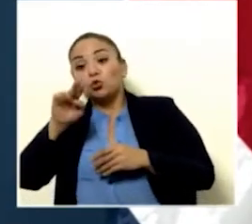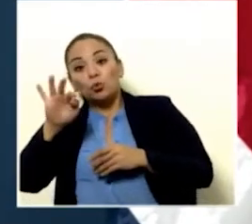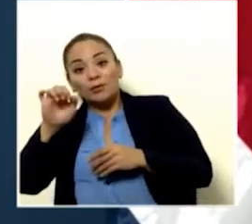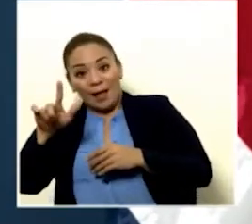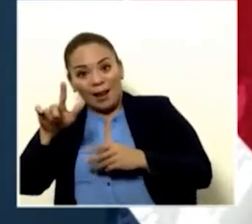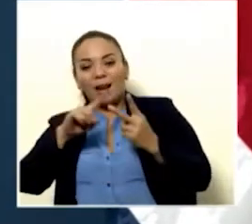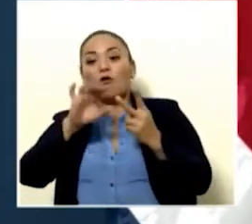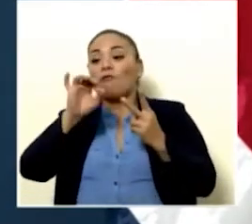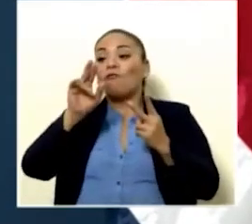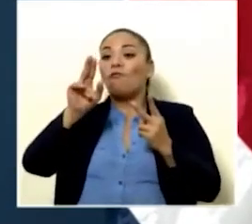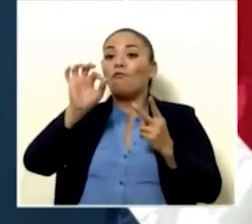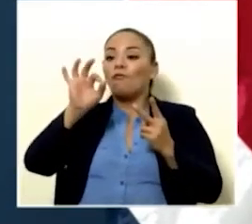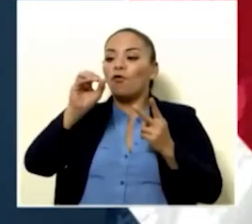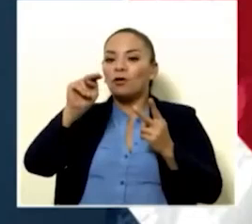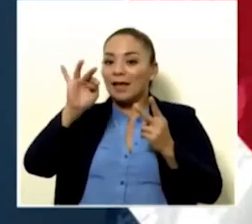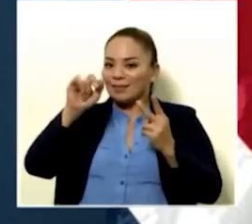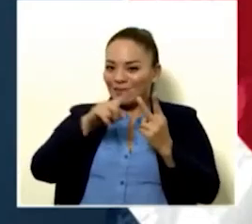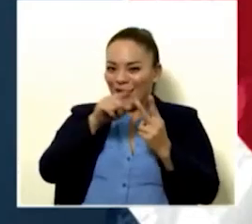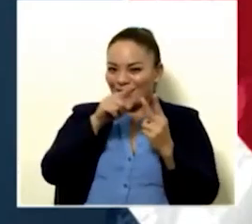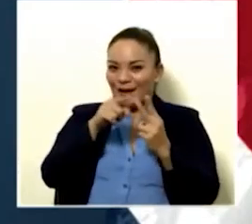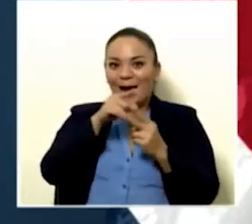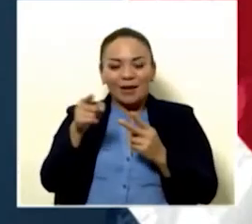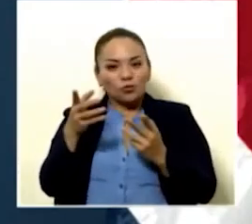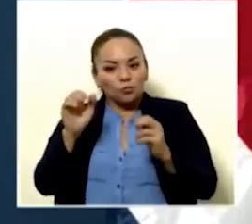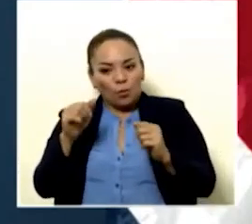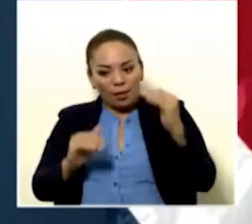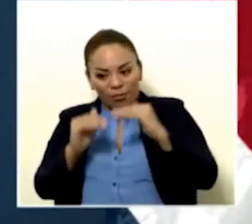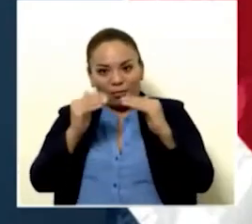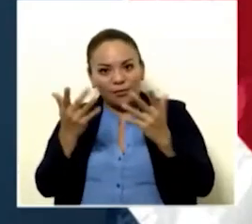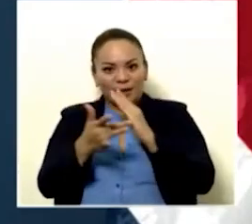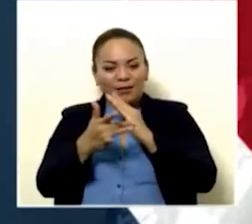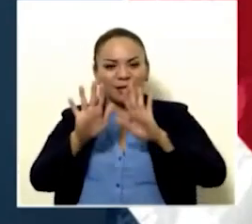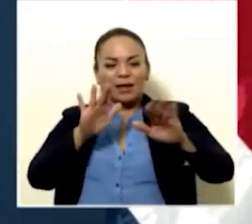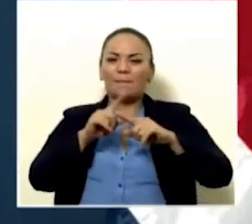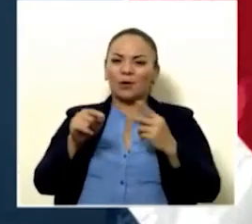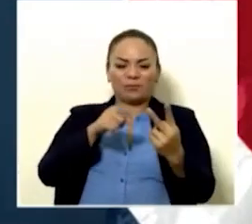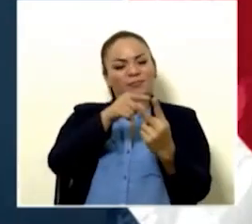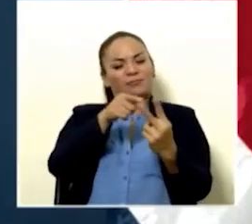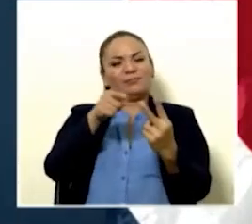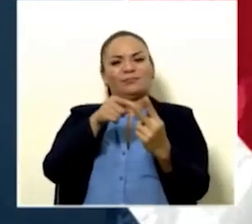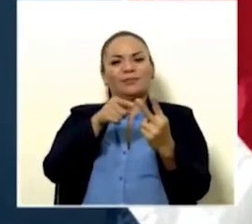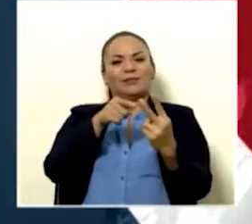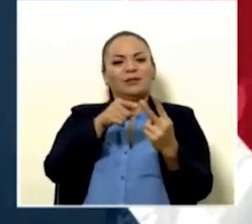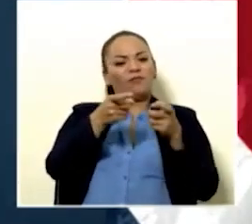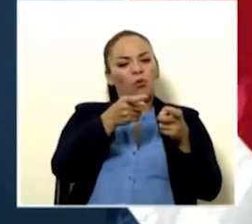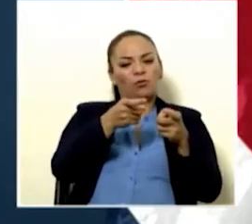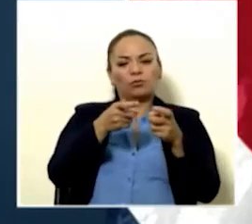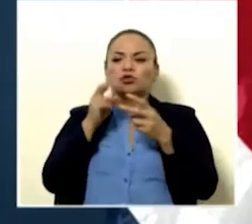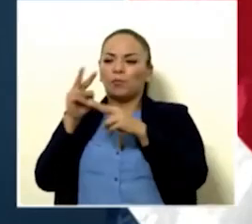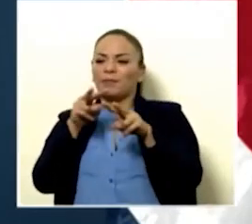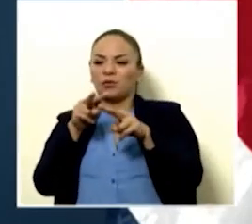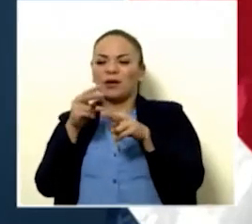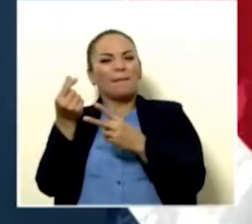está la plata para cerrar la brecha digital, resulta que son el supervisor y el regulador y la